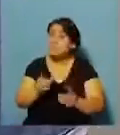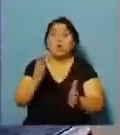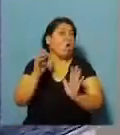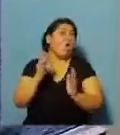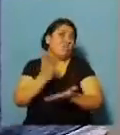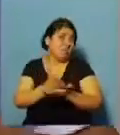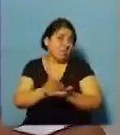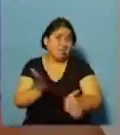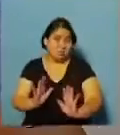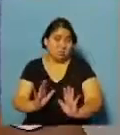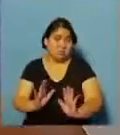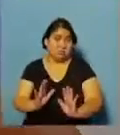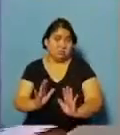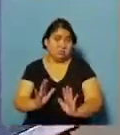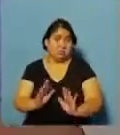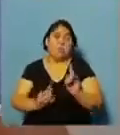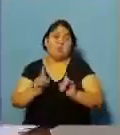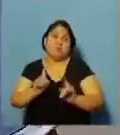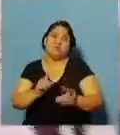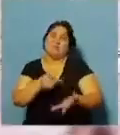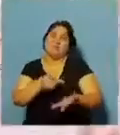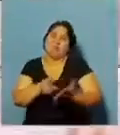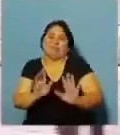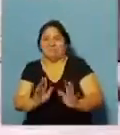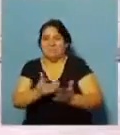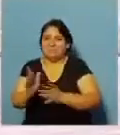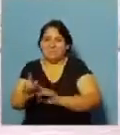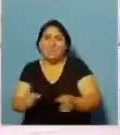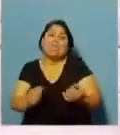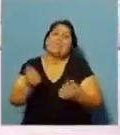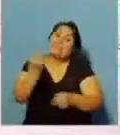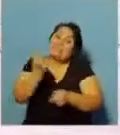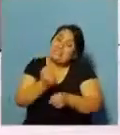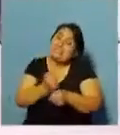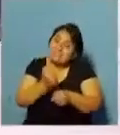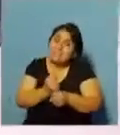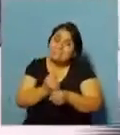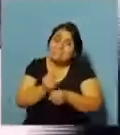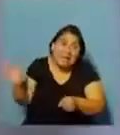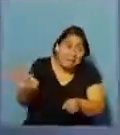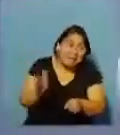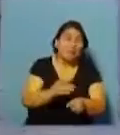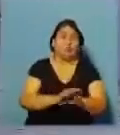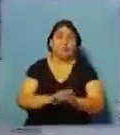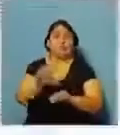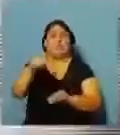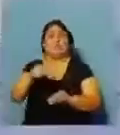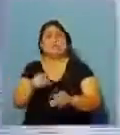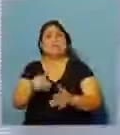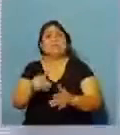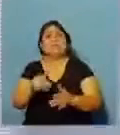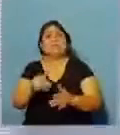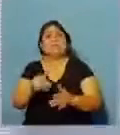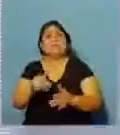si existe cierto prejuicio, ¿cierto?, hay que ir trabajando en ese tema. Esta situación genera que